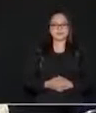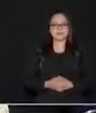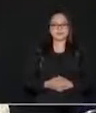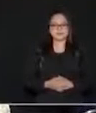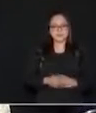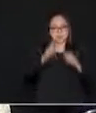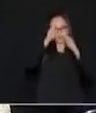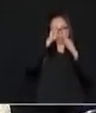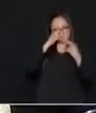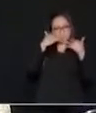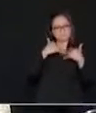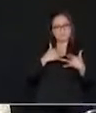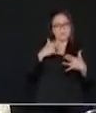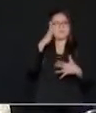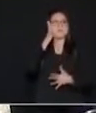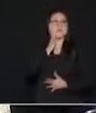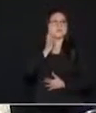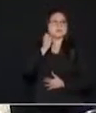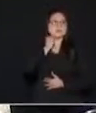Honorable Congreso,